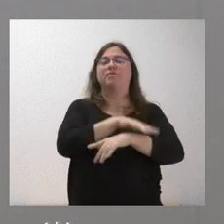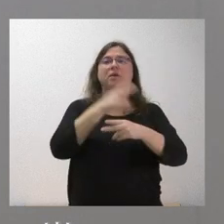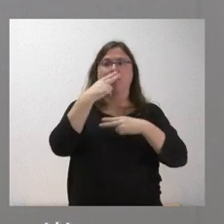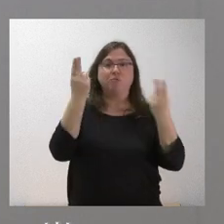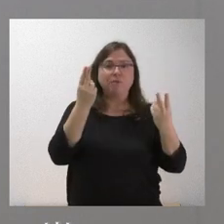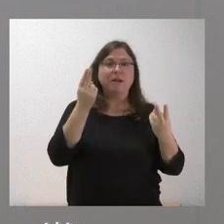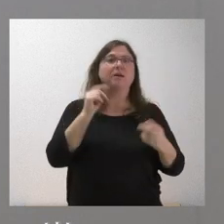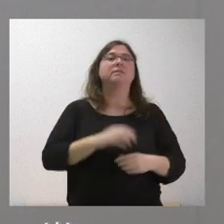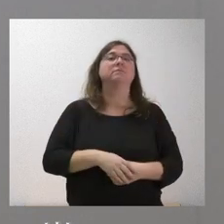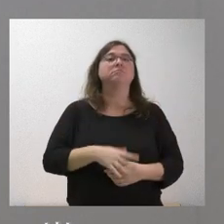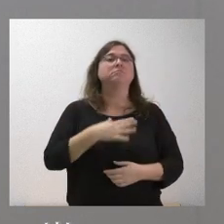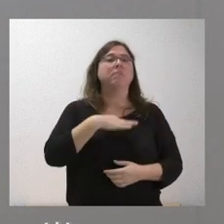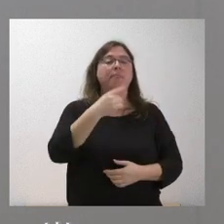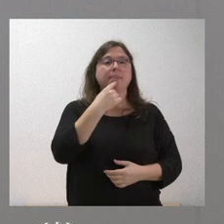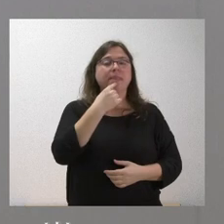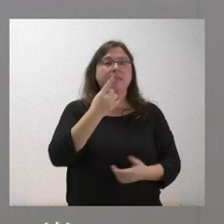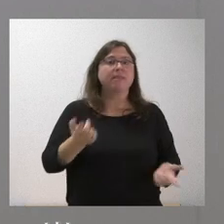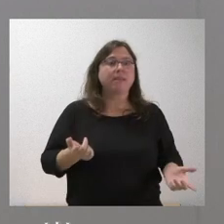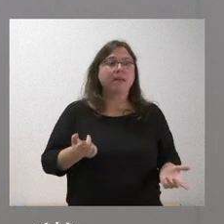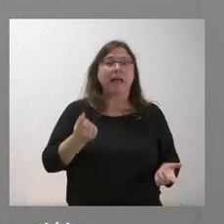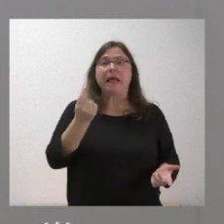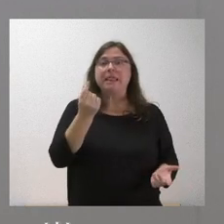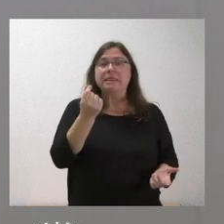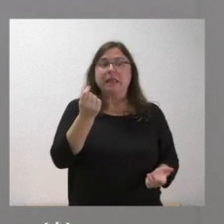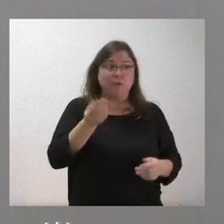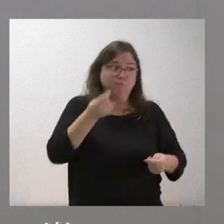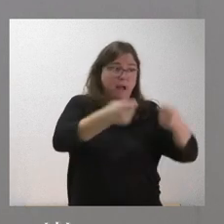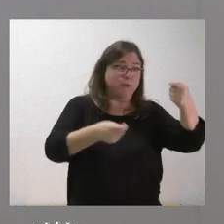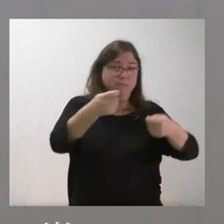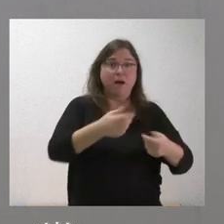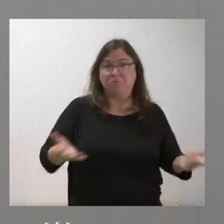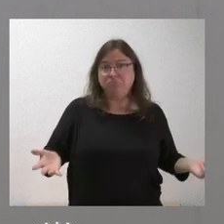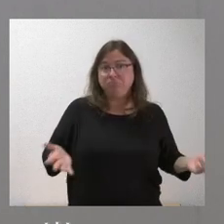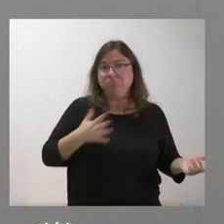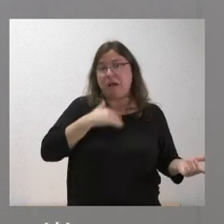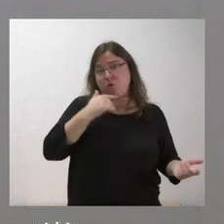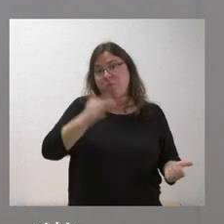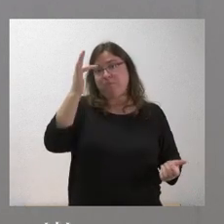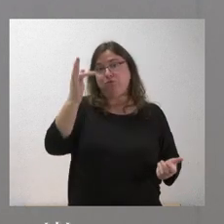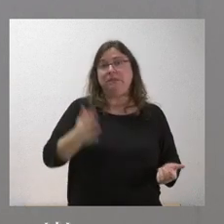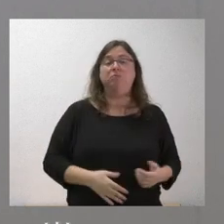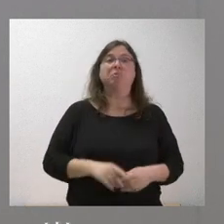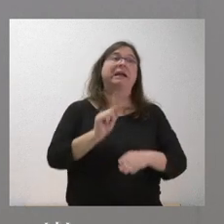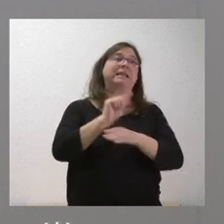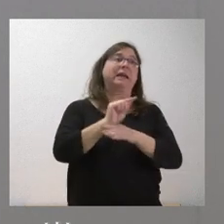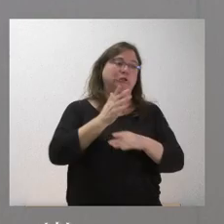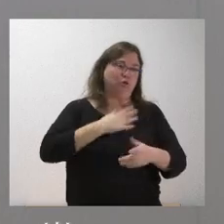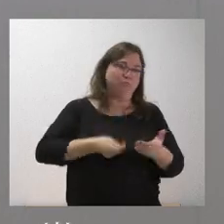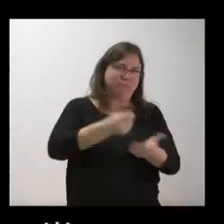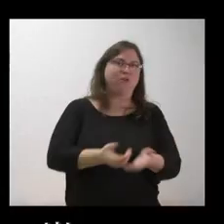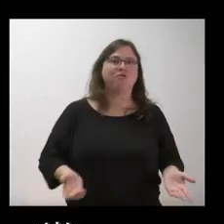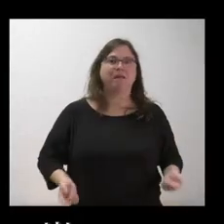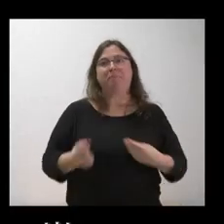criticando pusieran cantidades económicas pues lógicamente harían algo más positivo simplemente que criticar a quien lo pone